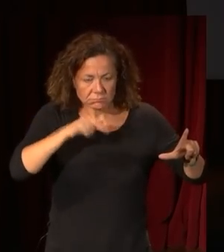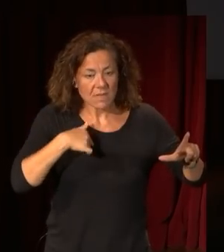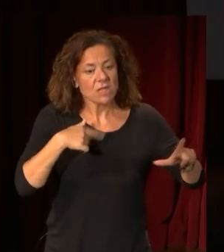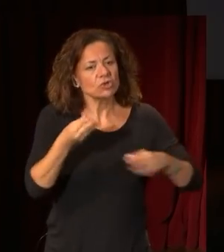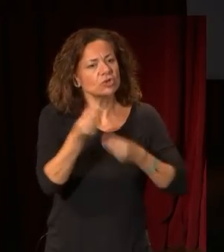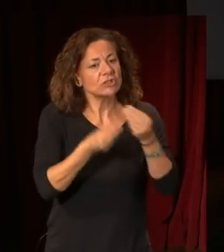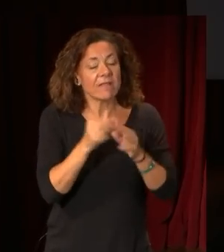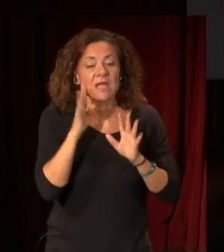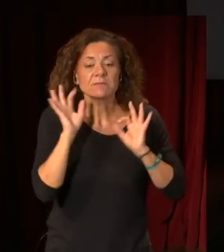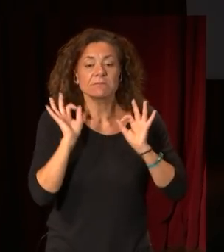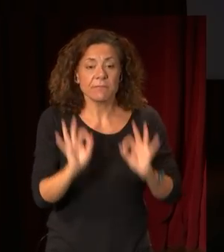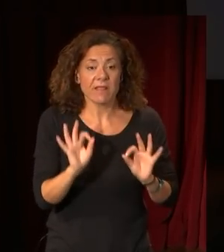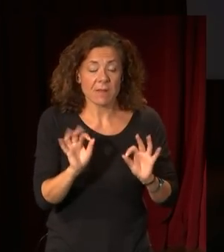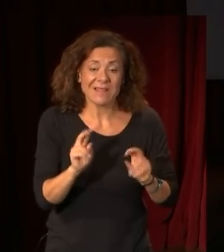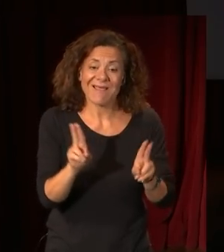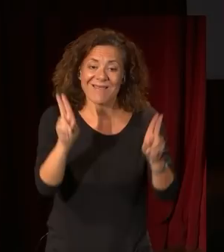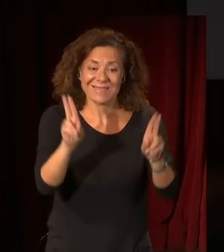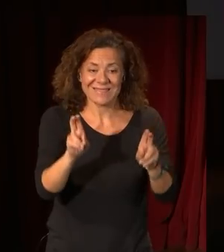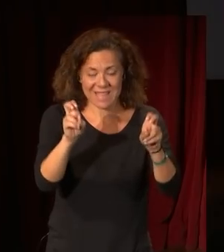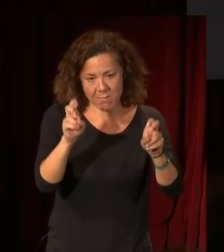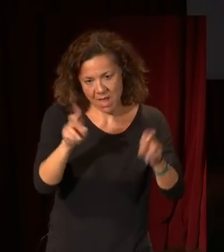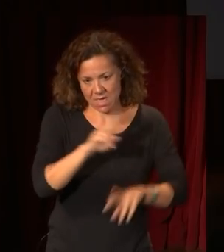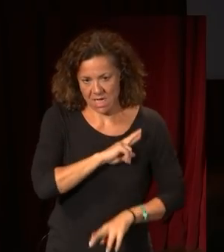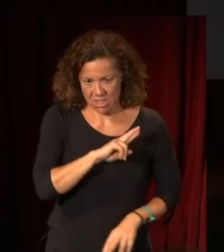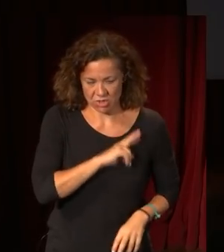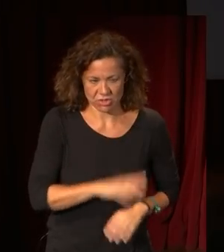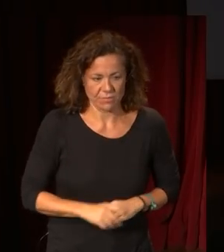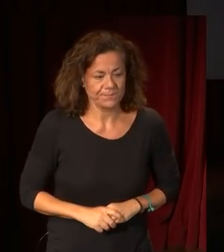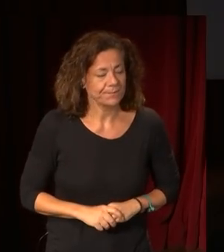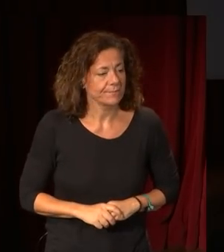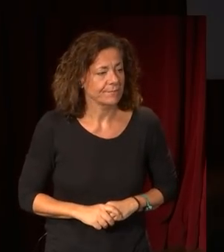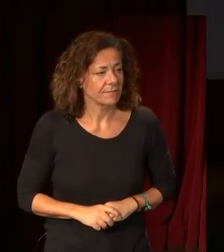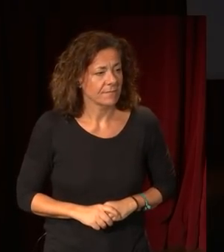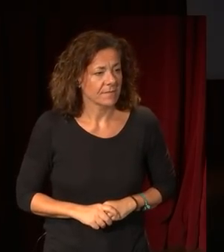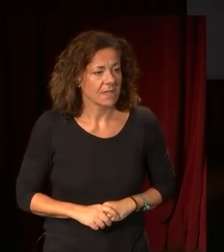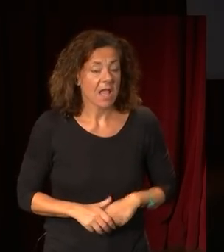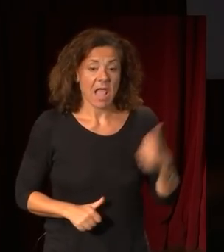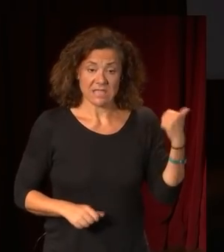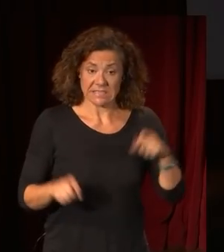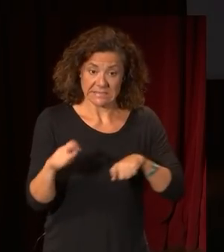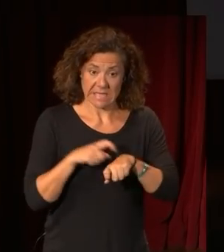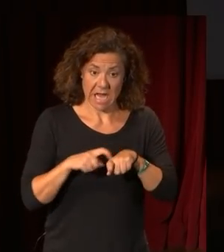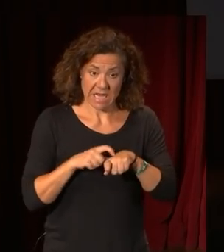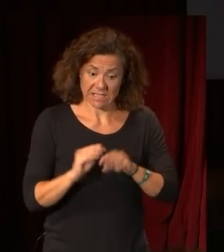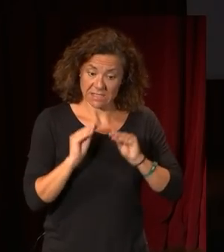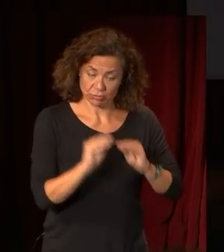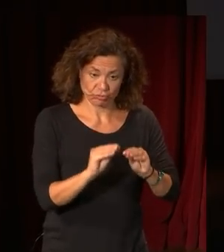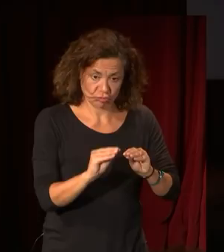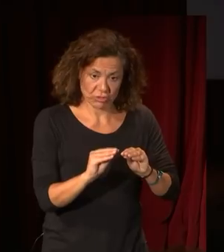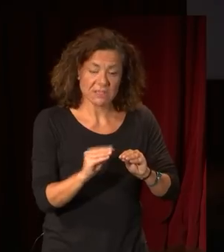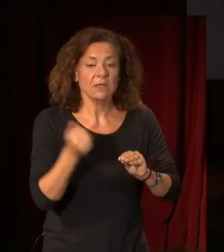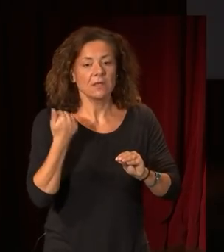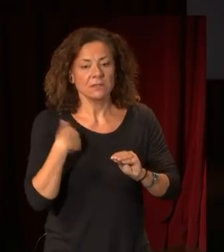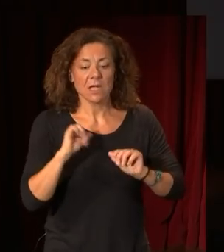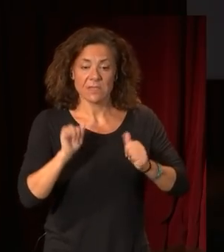exclusivamente en temática religiosa estas características pueden ya empezar a